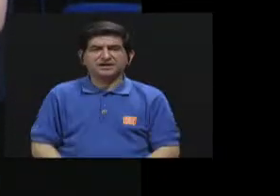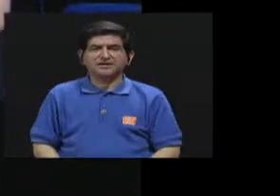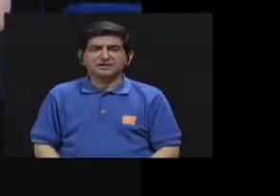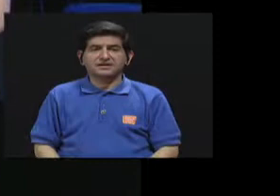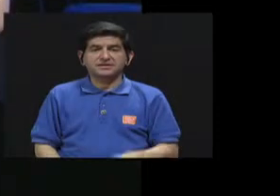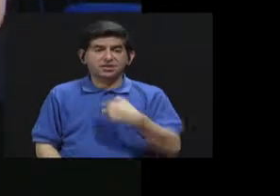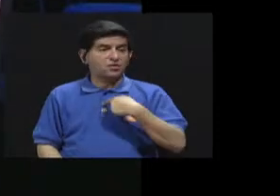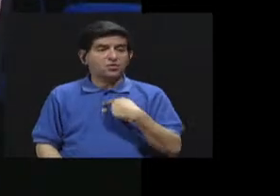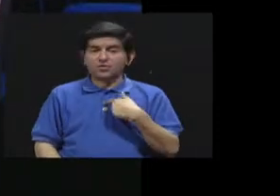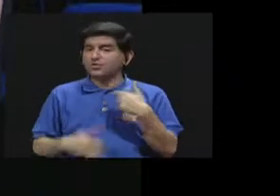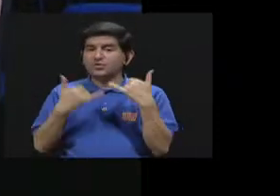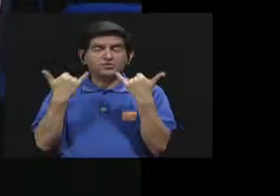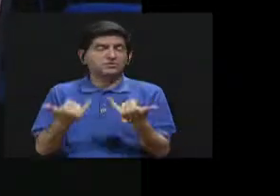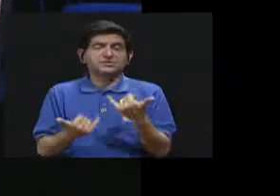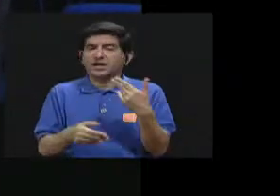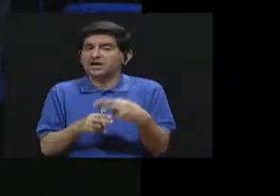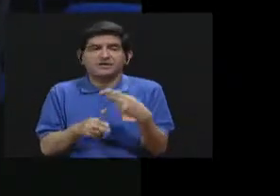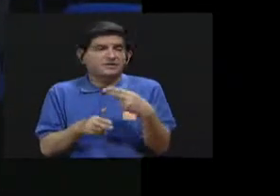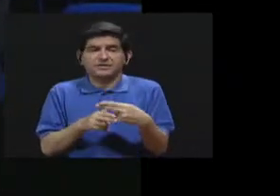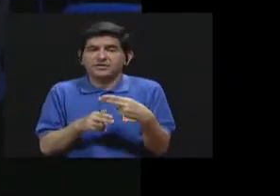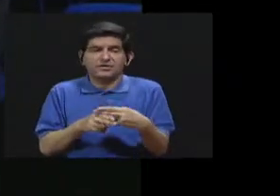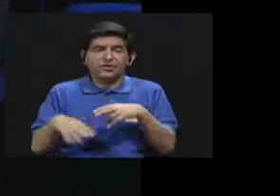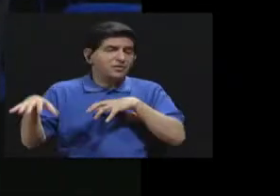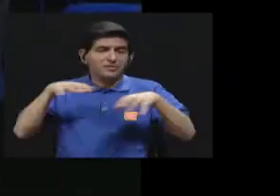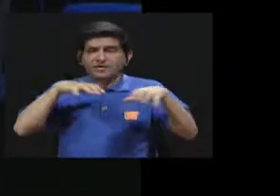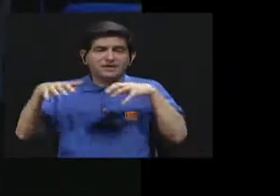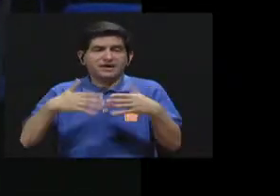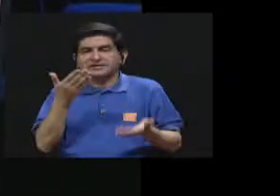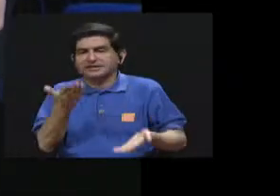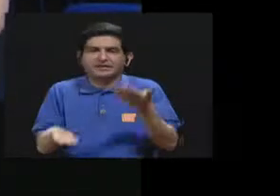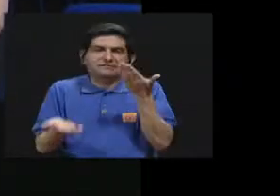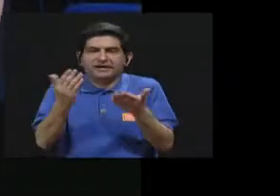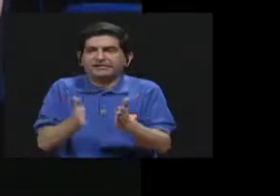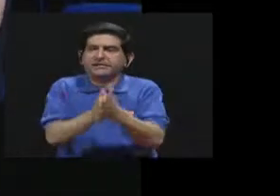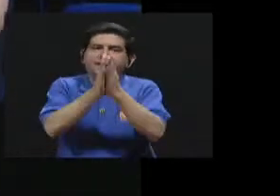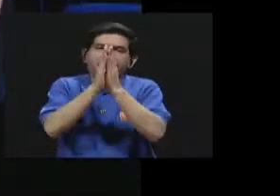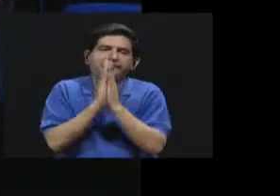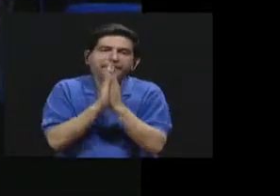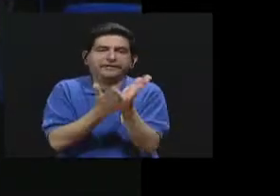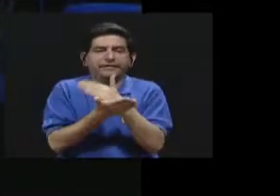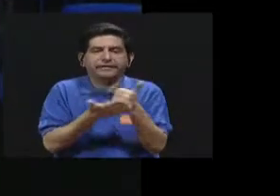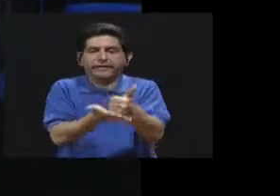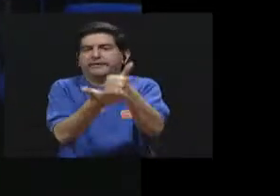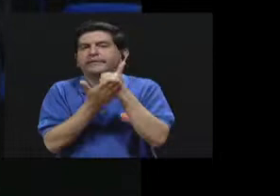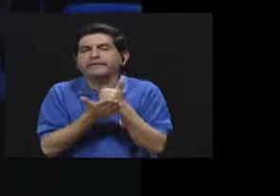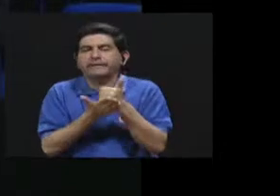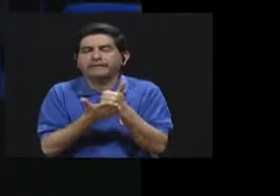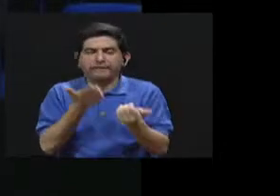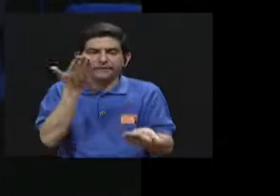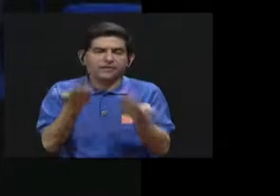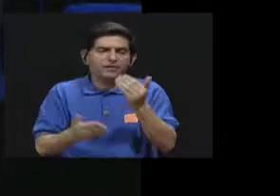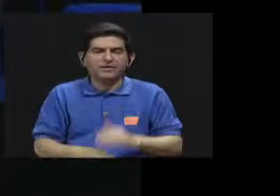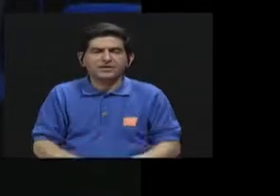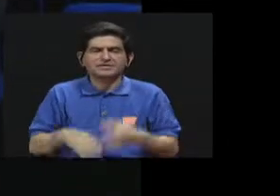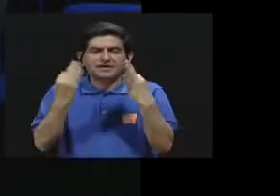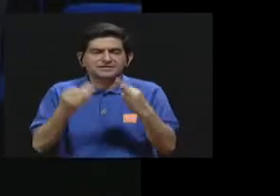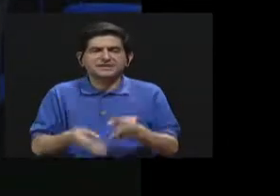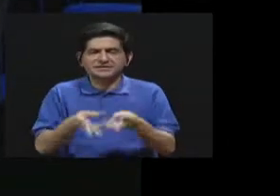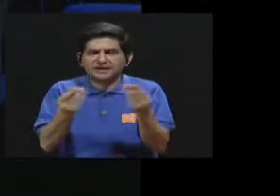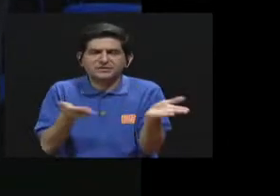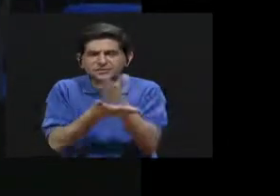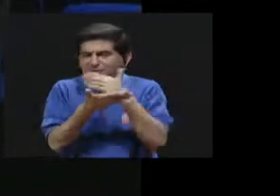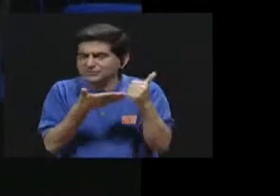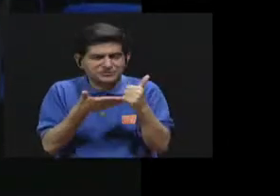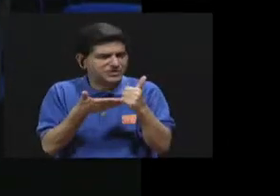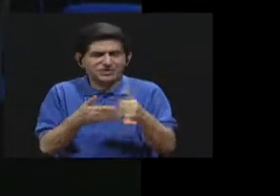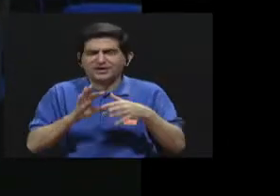público, no están acostumbrados a que exista un festival. Entonces no llega uno ya como con un nombre de un evento